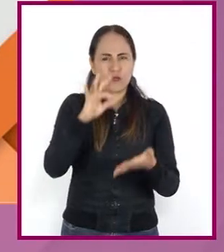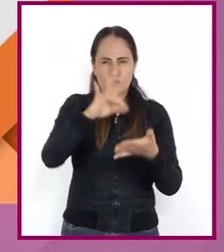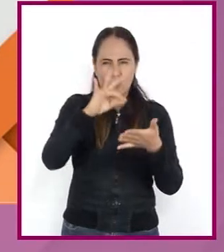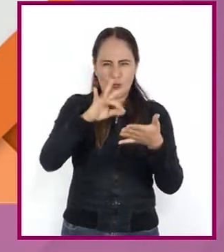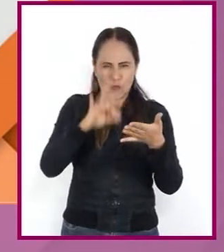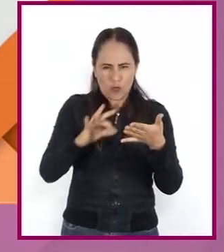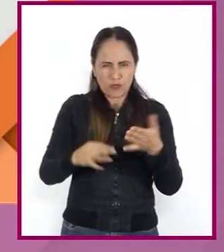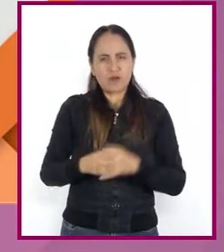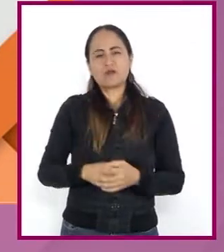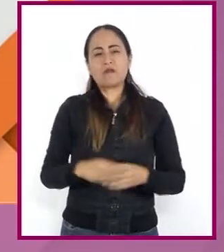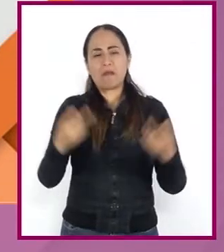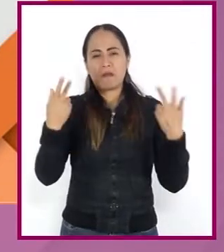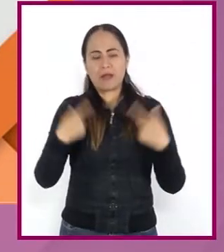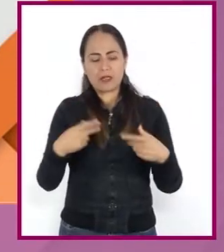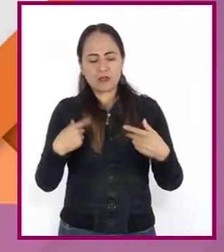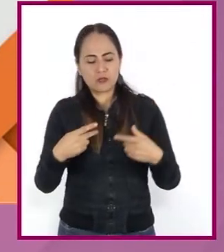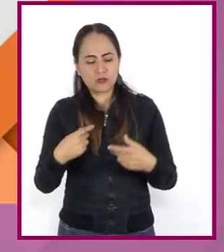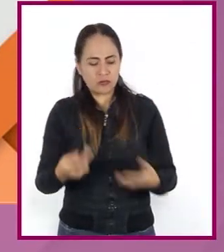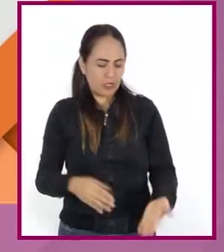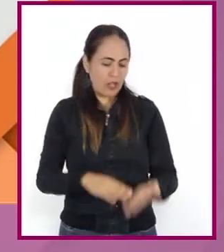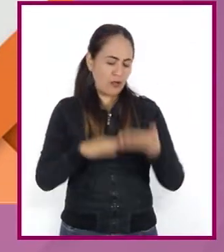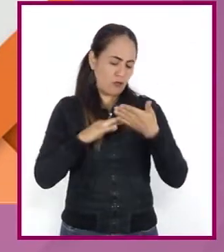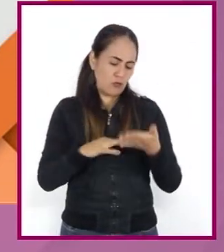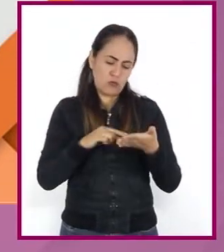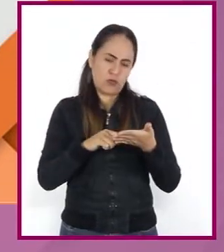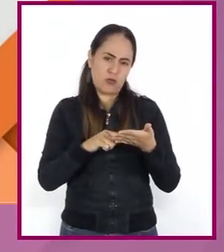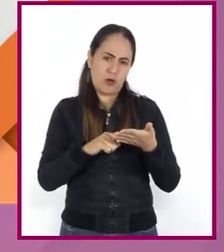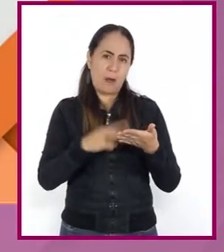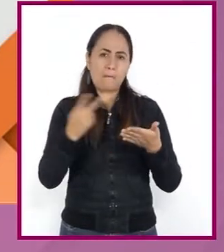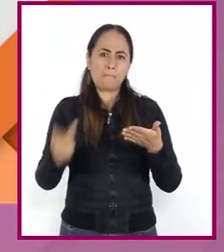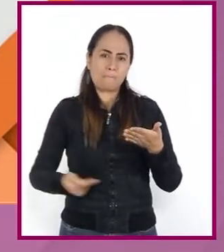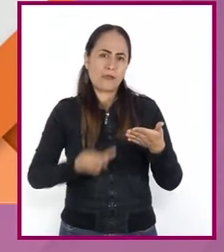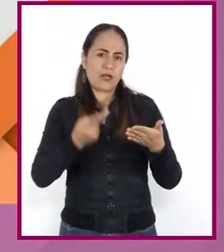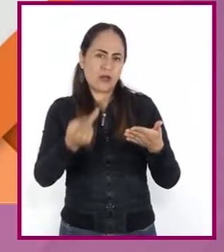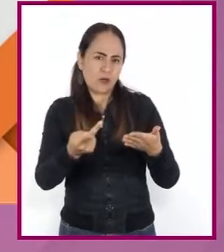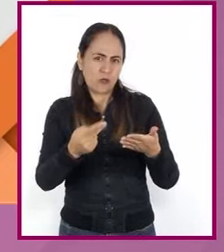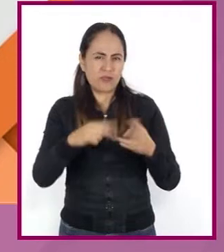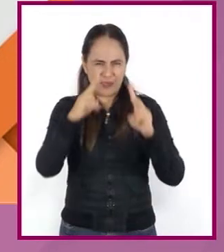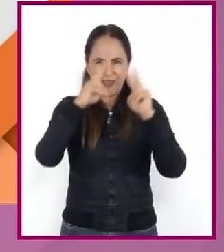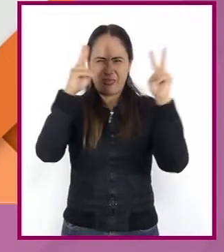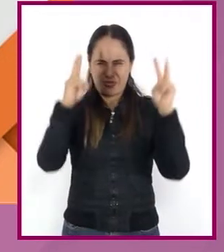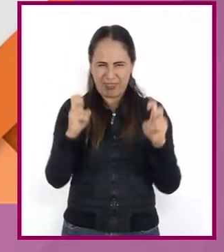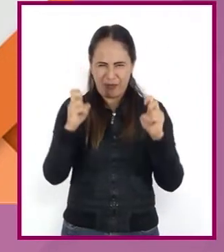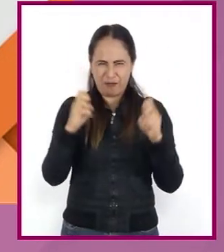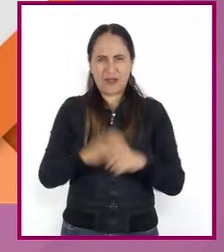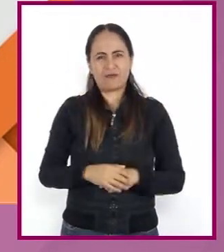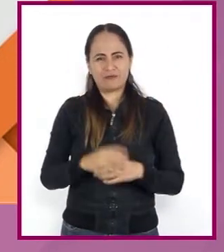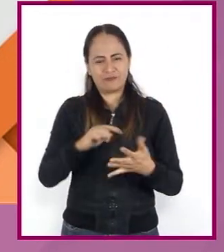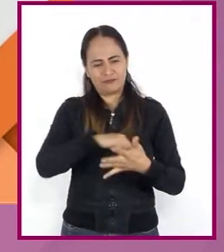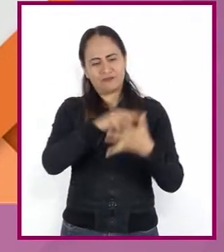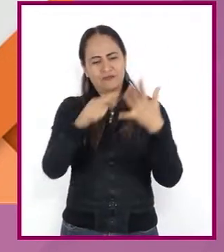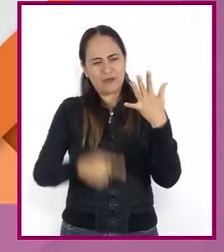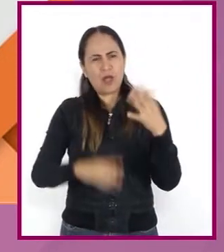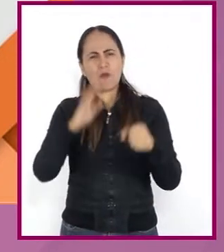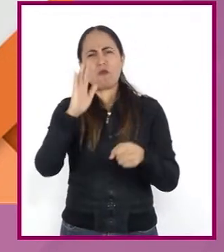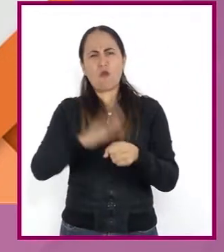el moderador leerá al participante una pregunta de la temática